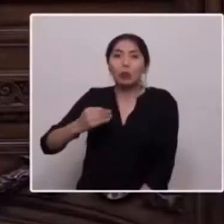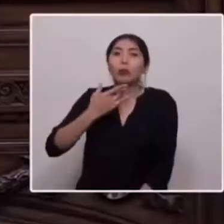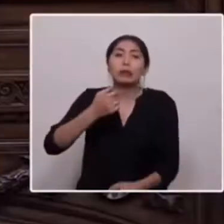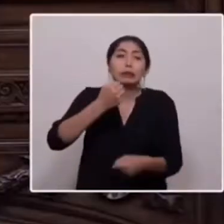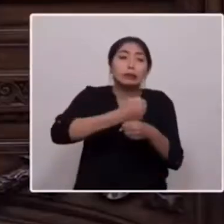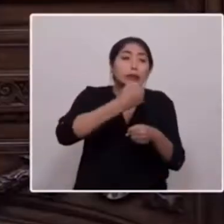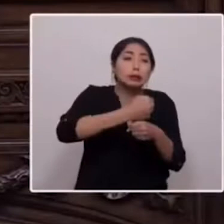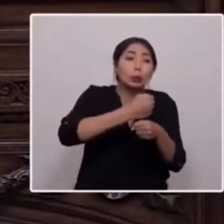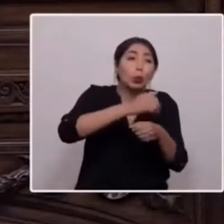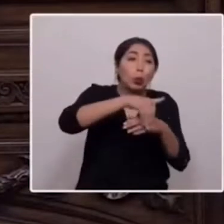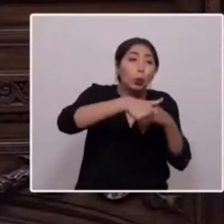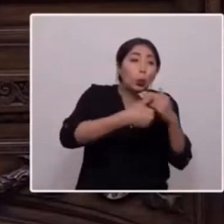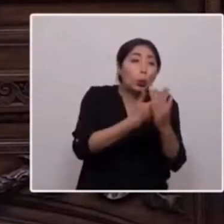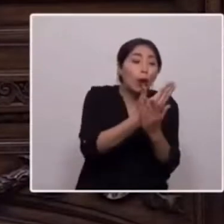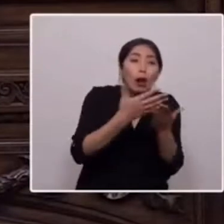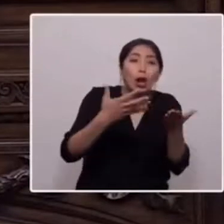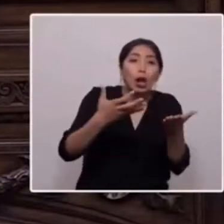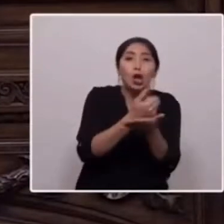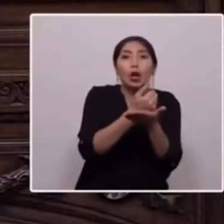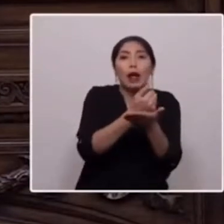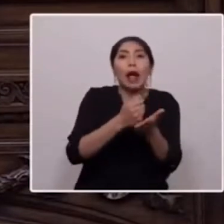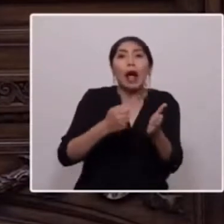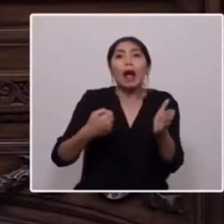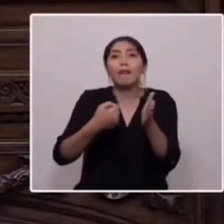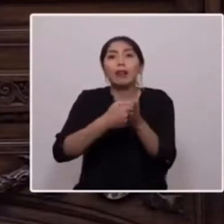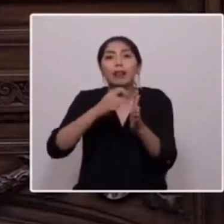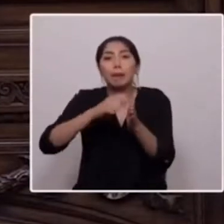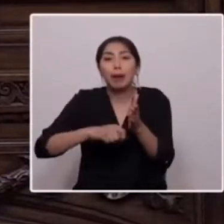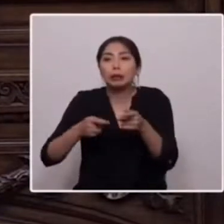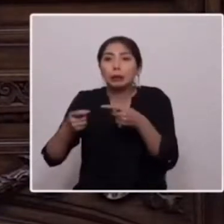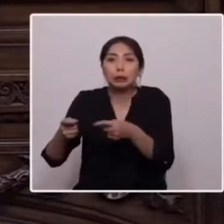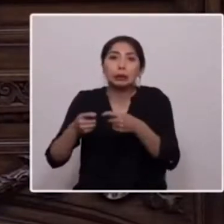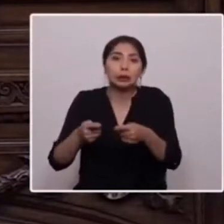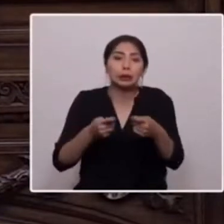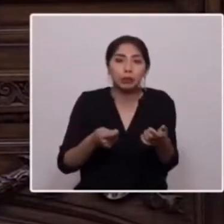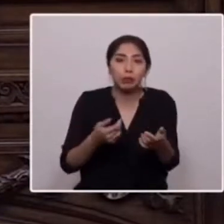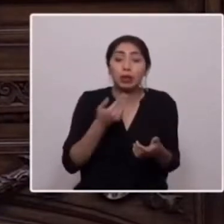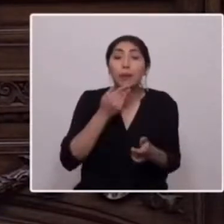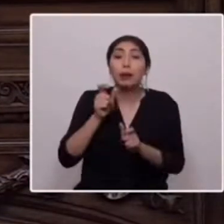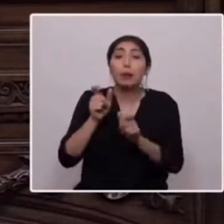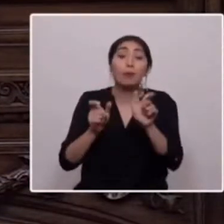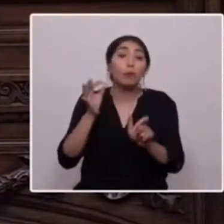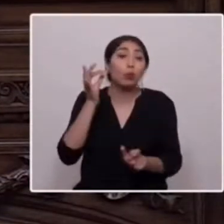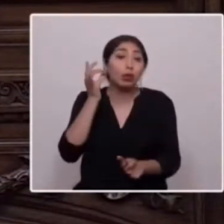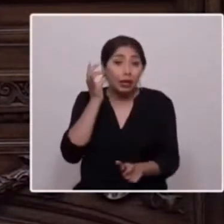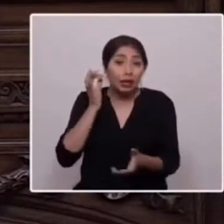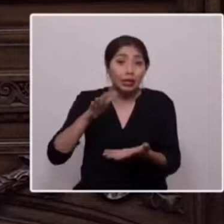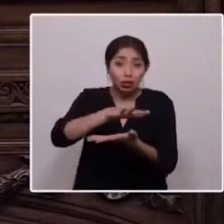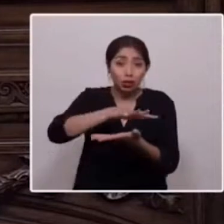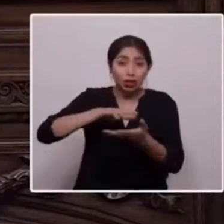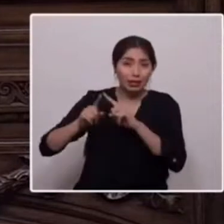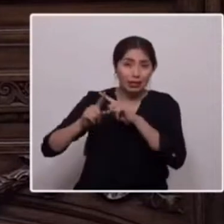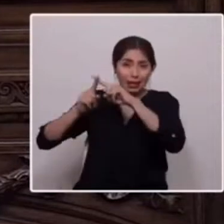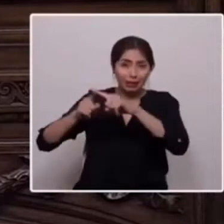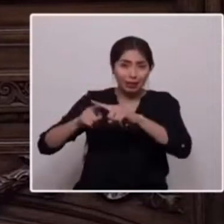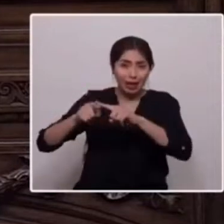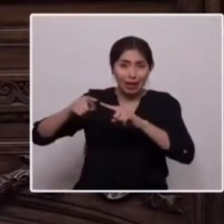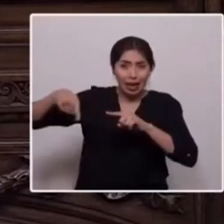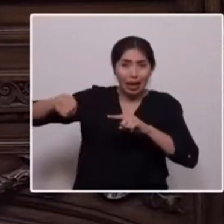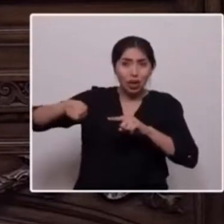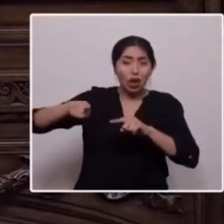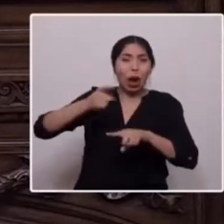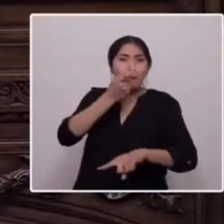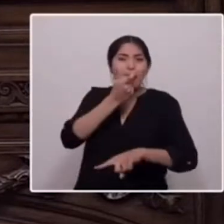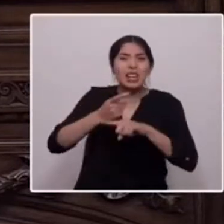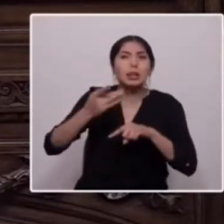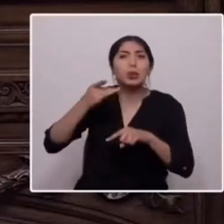para poder llevar justamente estas agendas que, como tú bien dices, son no solo promesas de campaña, sino que la representación que vinimos a hacer cada uno y cada una